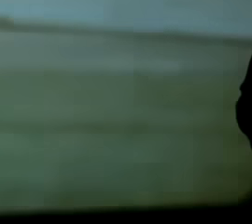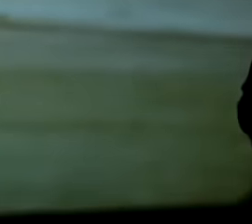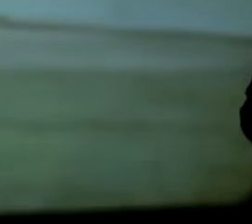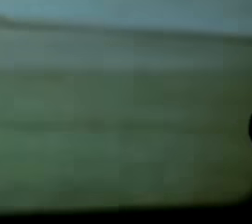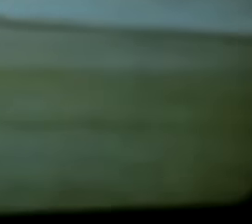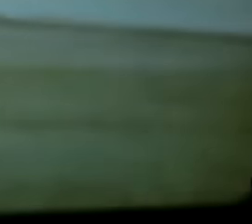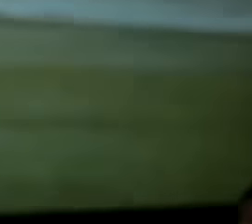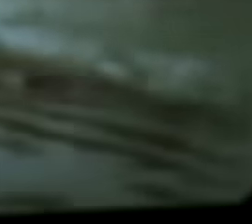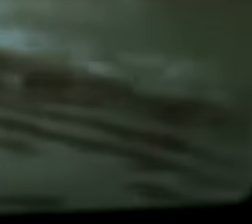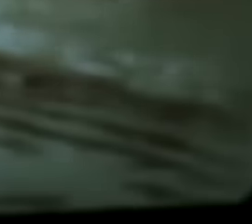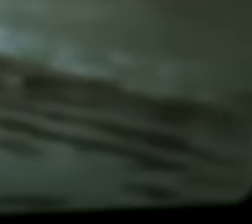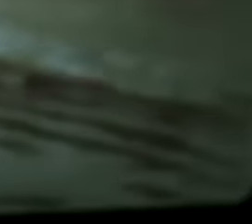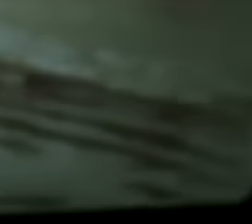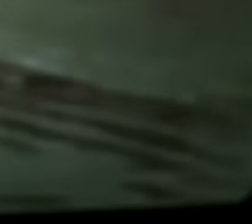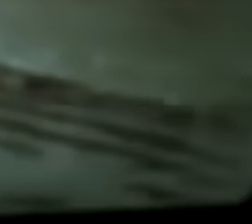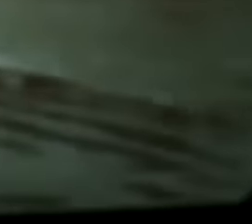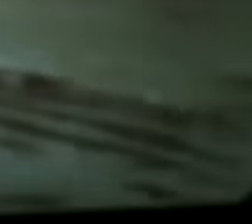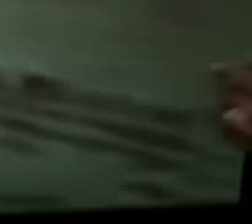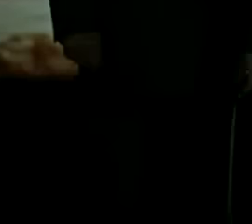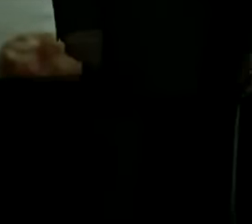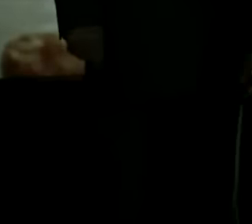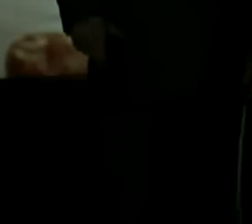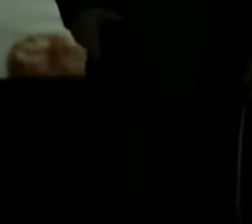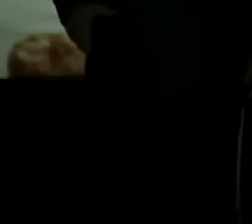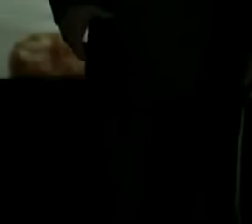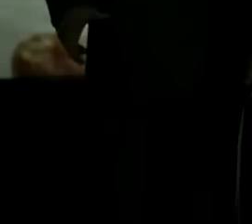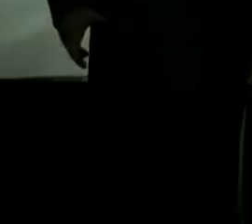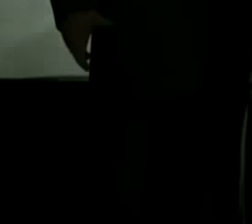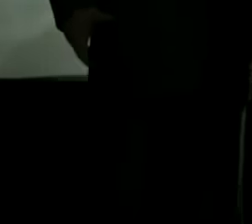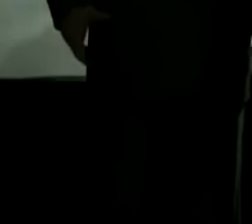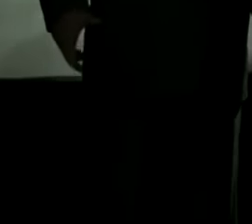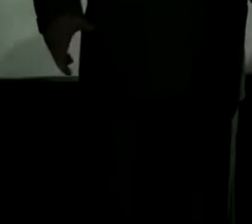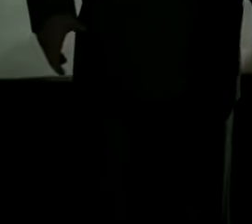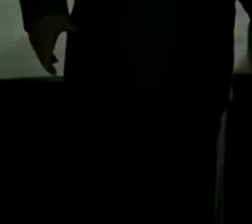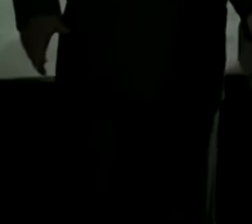me enamoré de ti. Este país